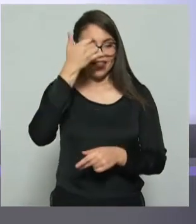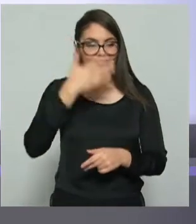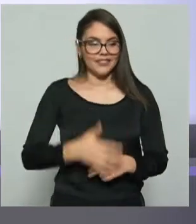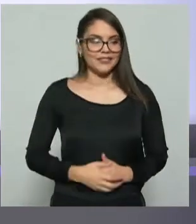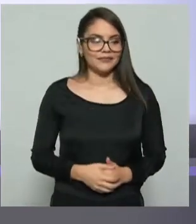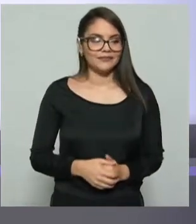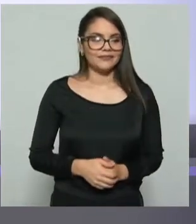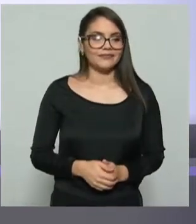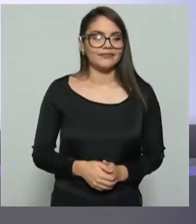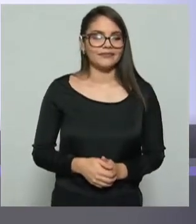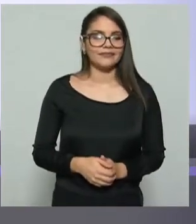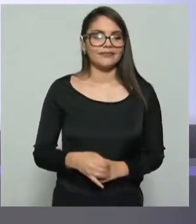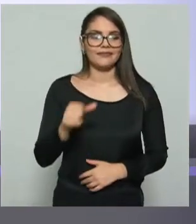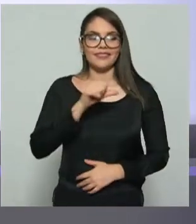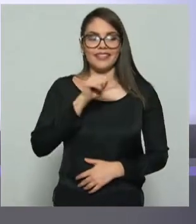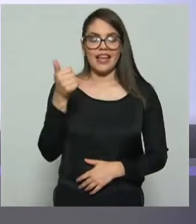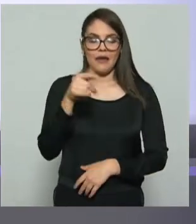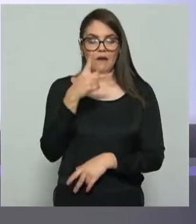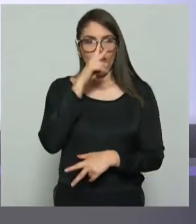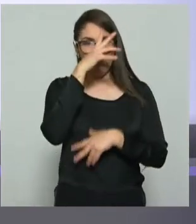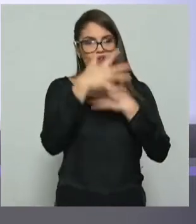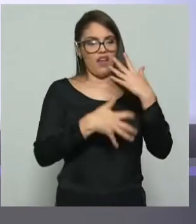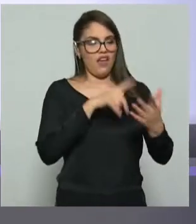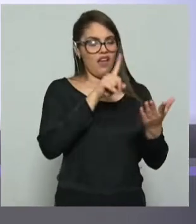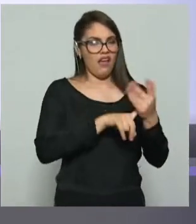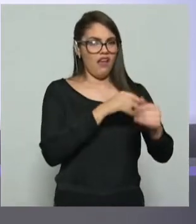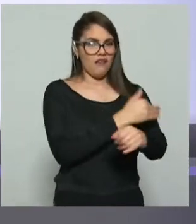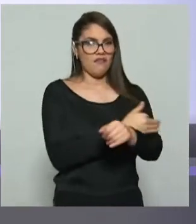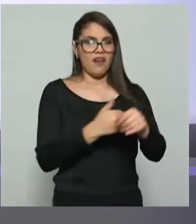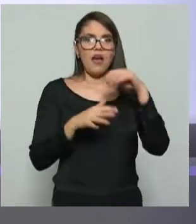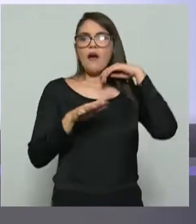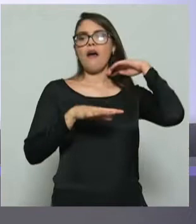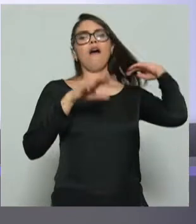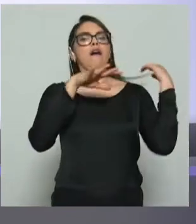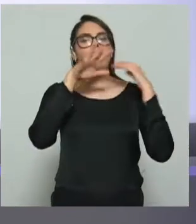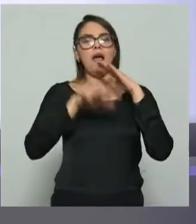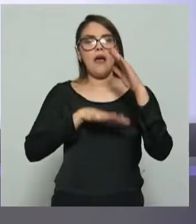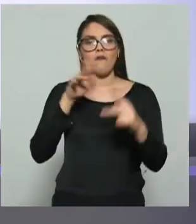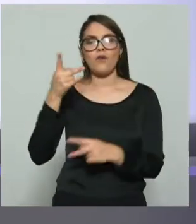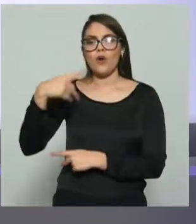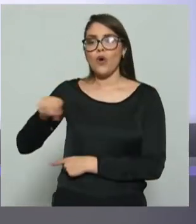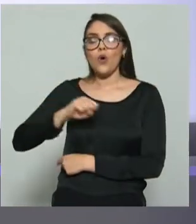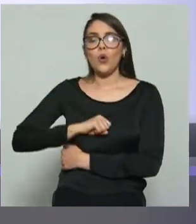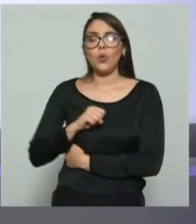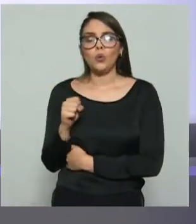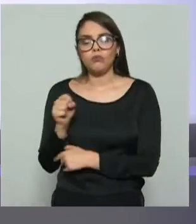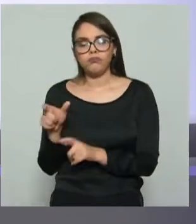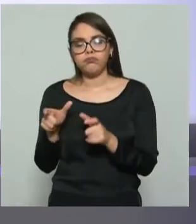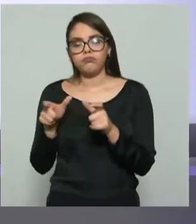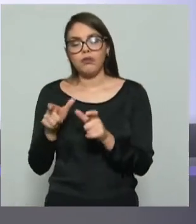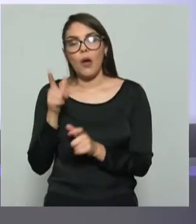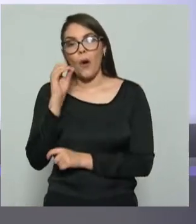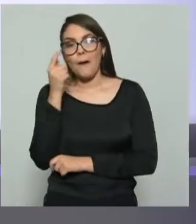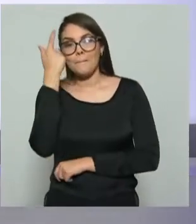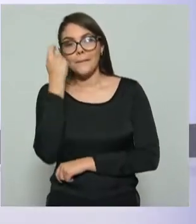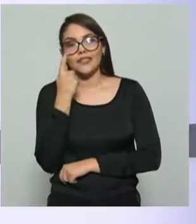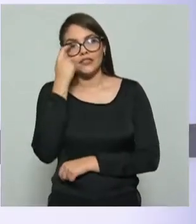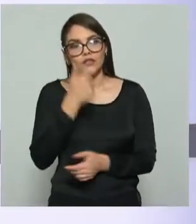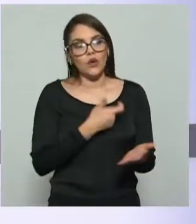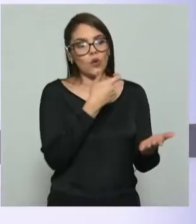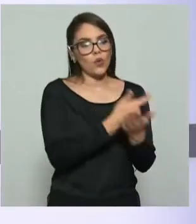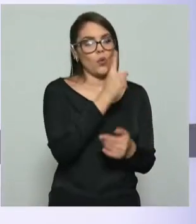la violencia familiar, en donde empiezan a pelear la guardia, custodia, sobre todo la pensión alimentaria de los